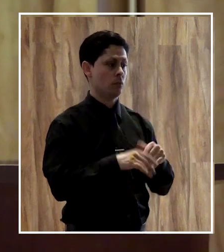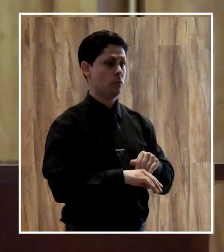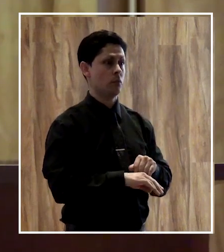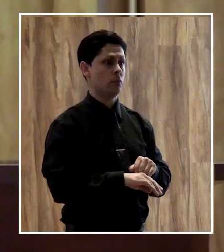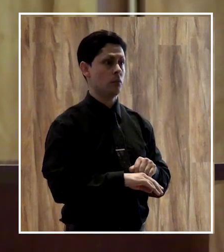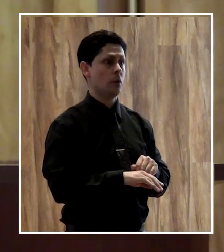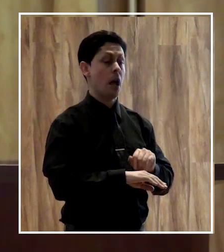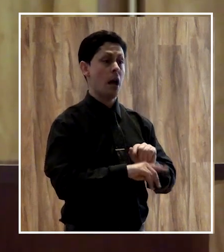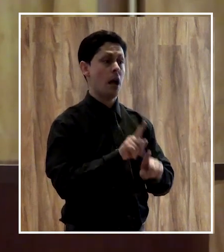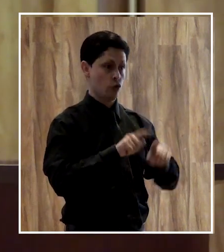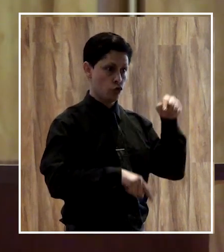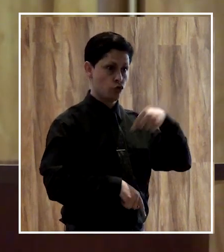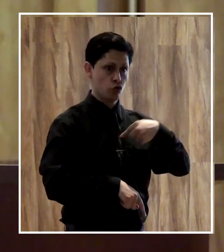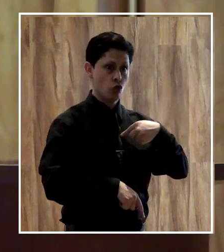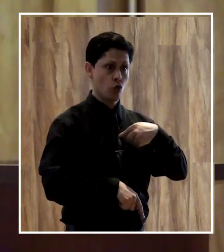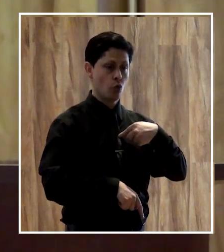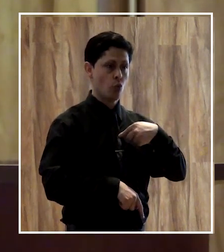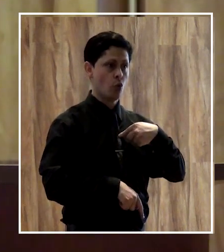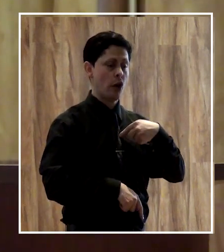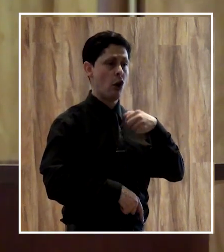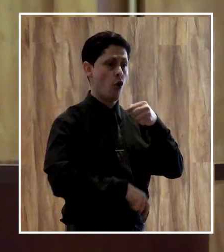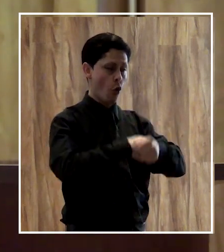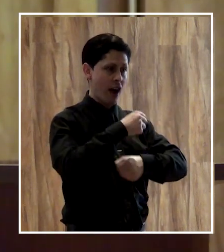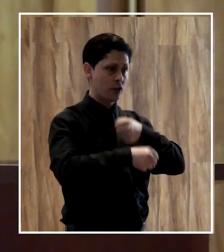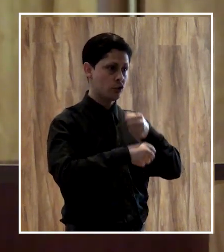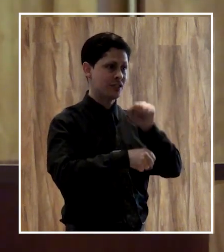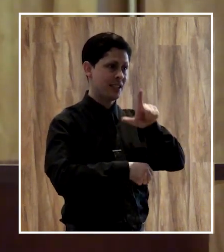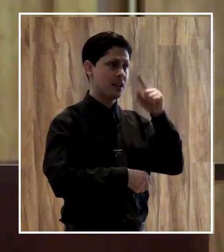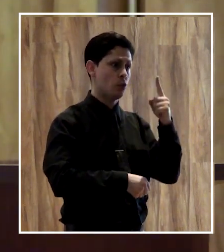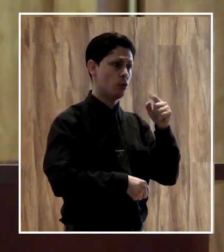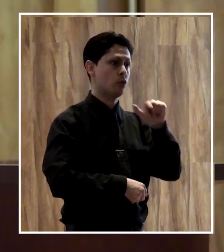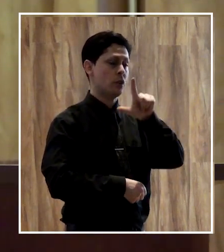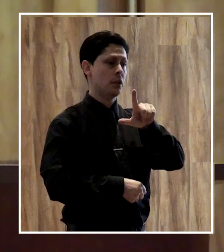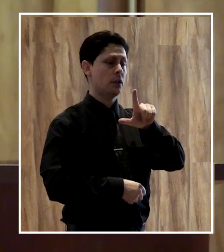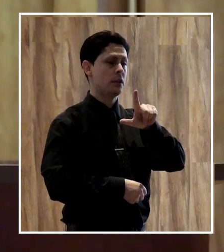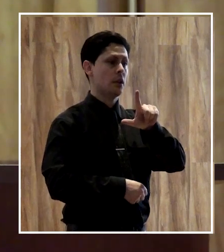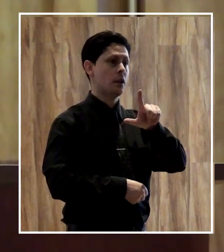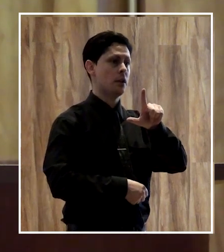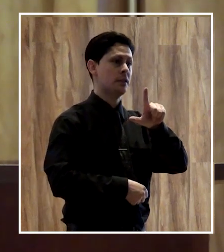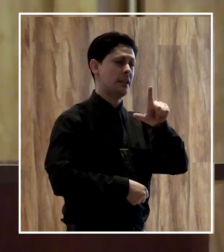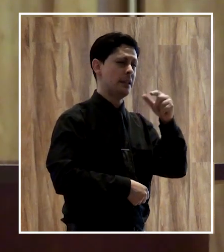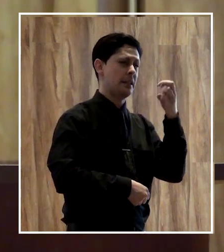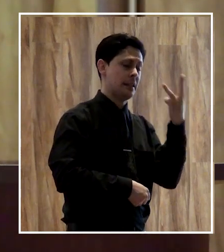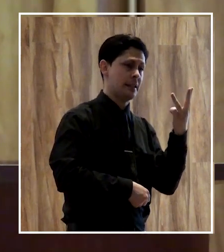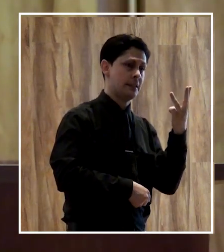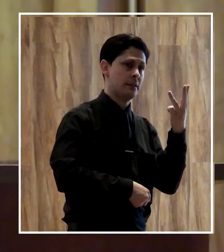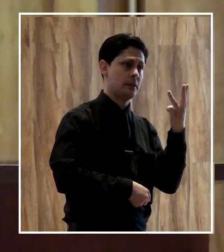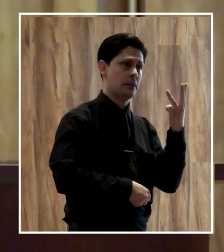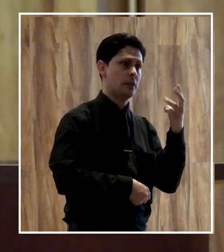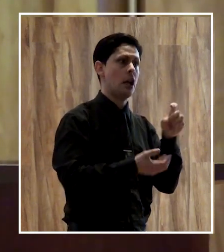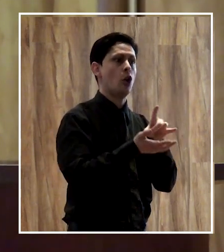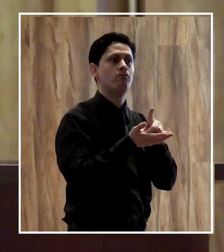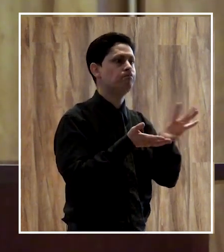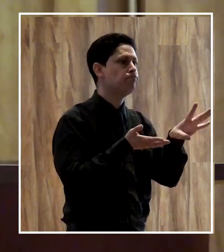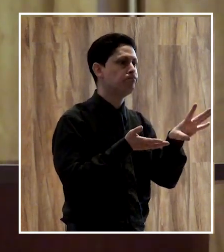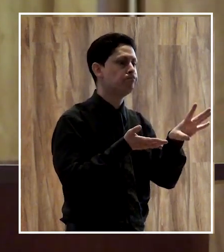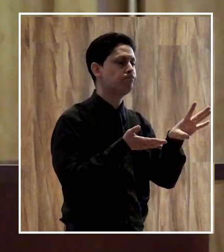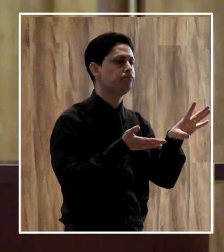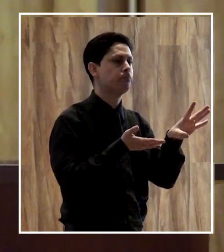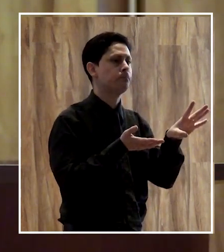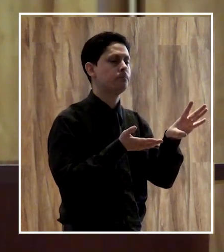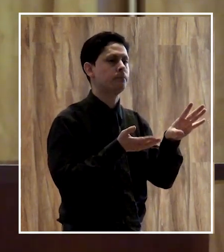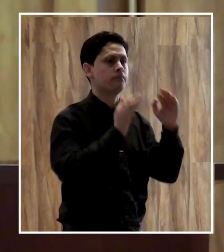yo había vuelto a hacer clases aquí en los años 71, 73, en los